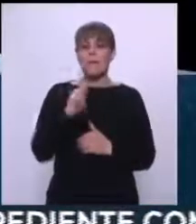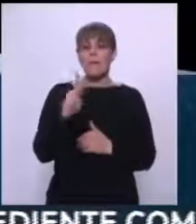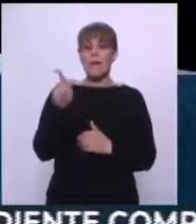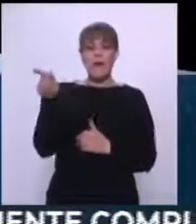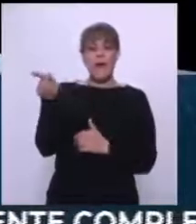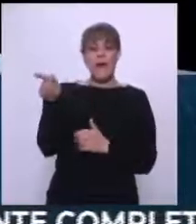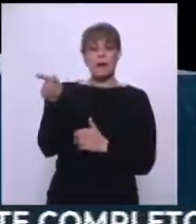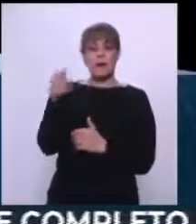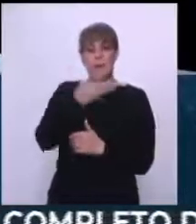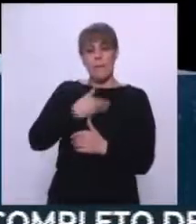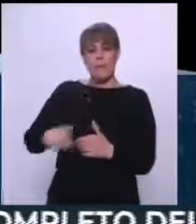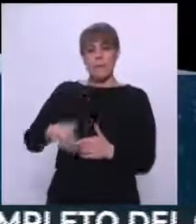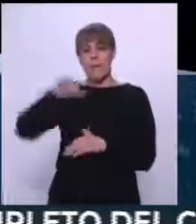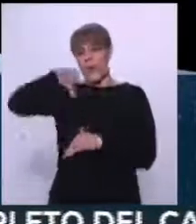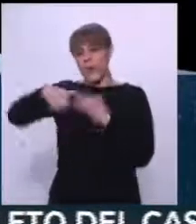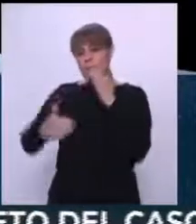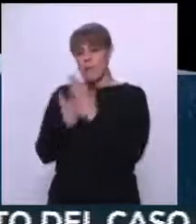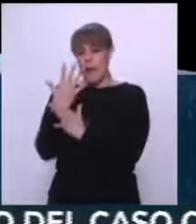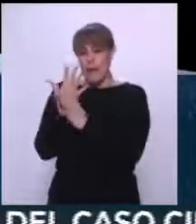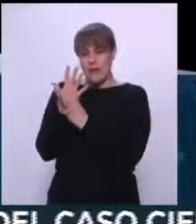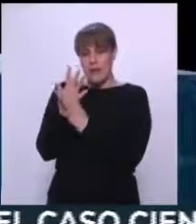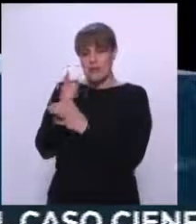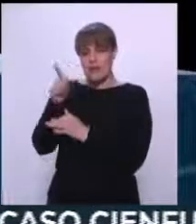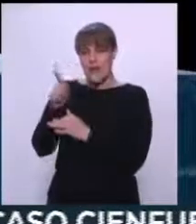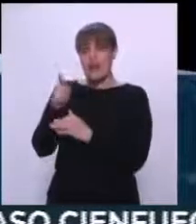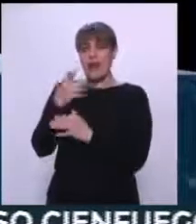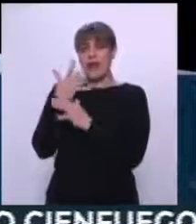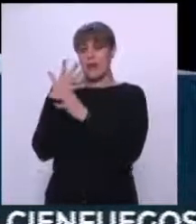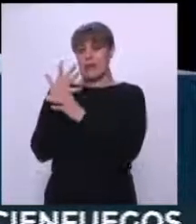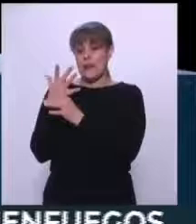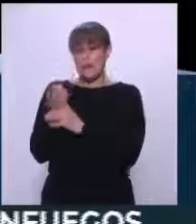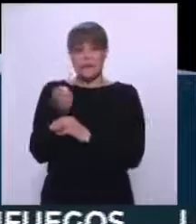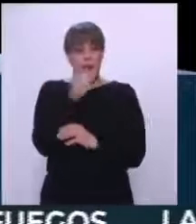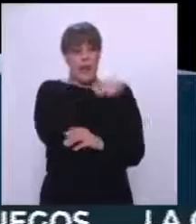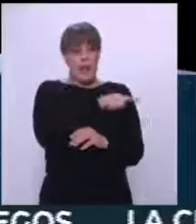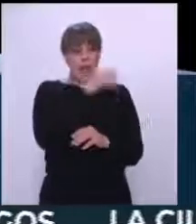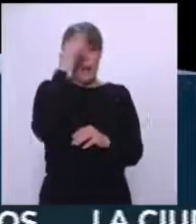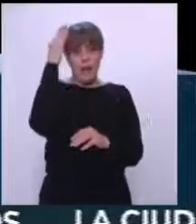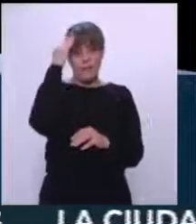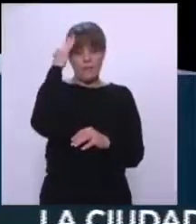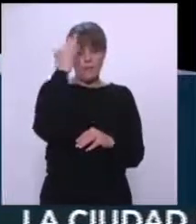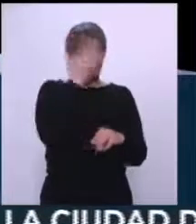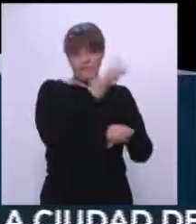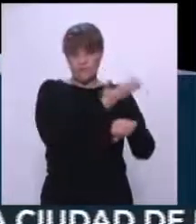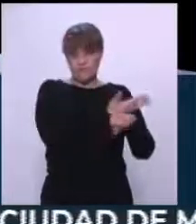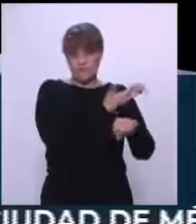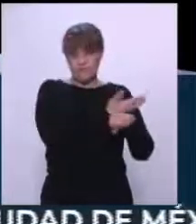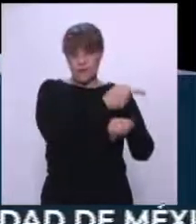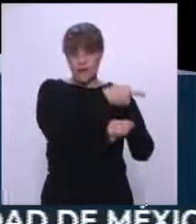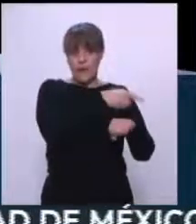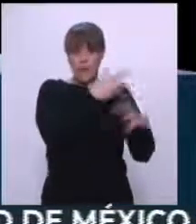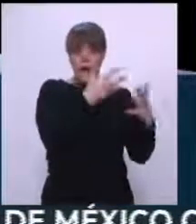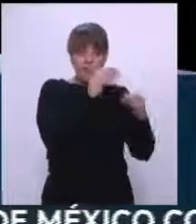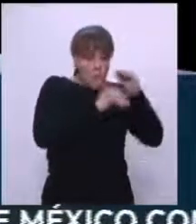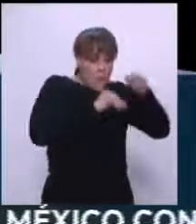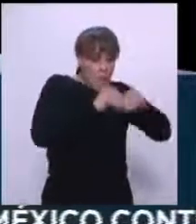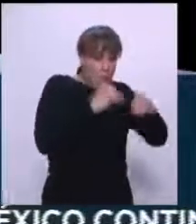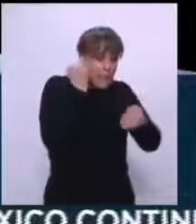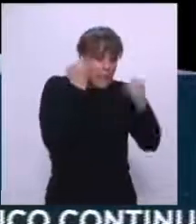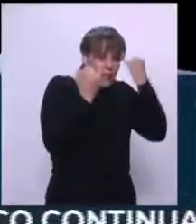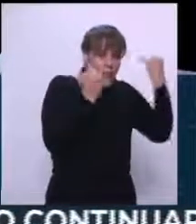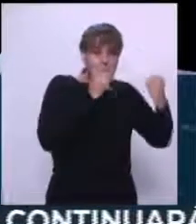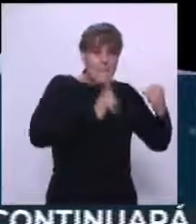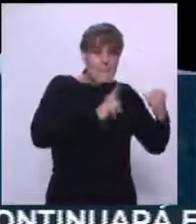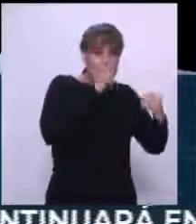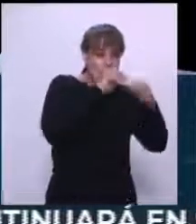el presidente esta mañana sobre que autoridades estadounidenses habían fabricado pruebas en contra del general Cienfuegos